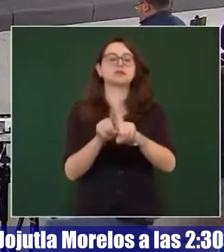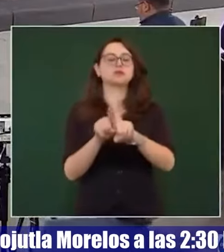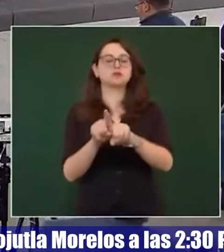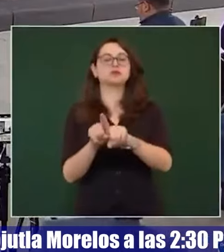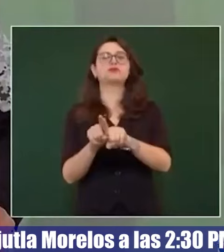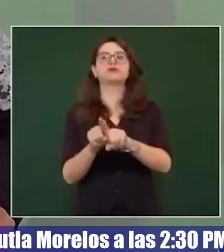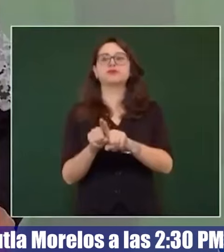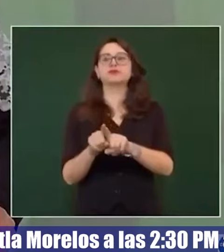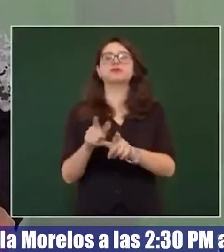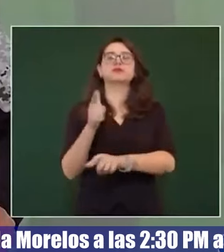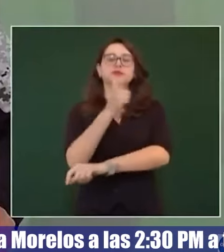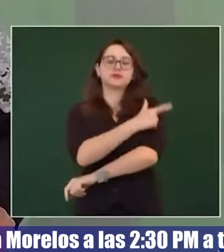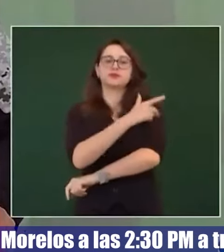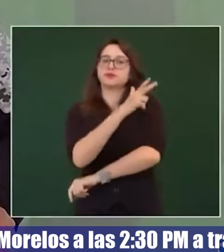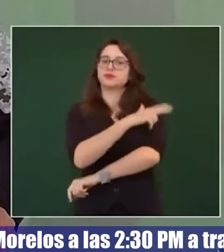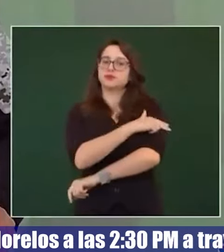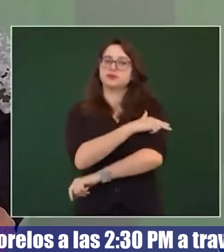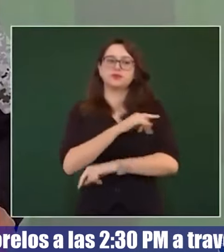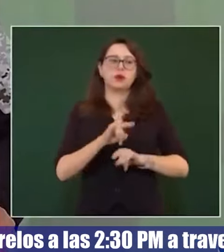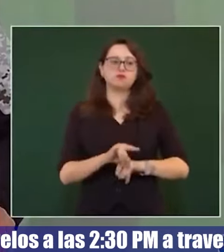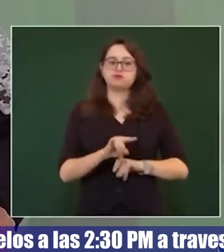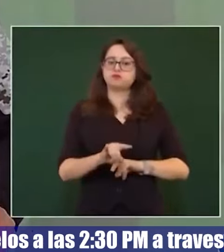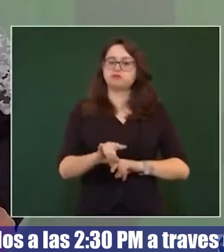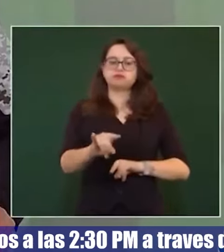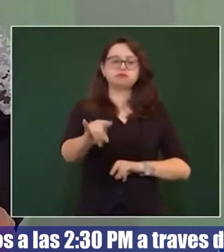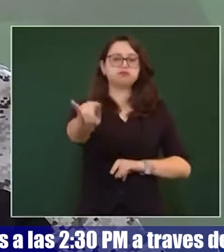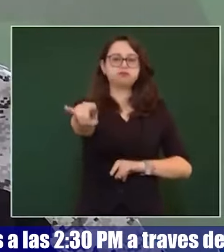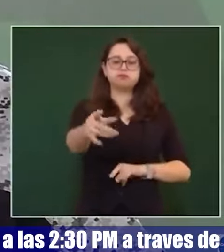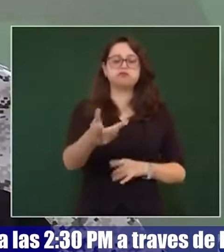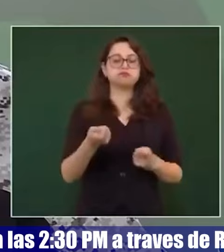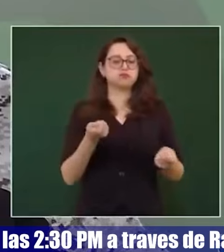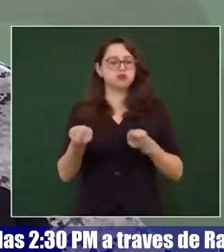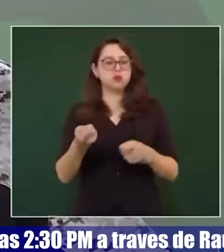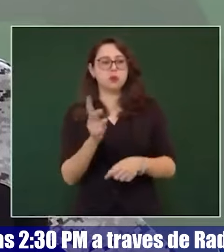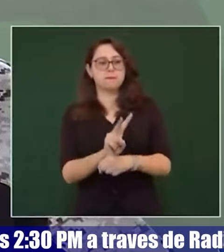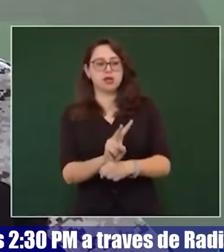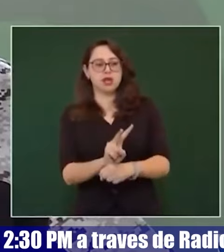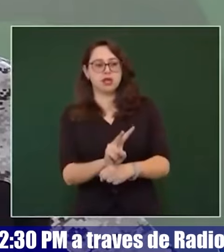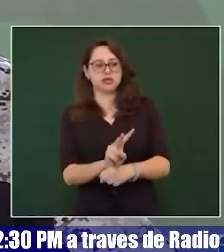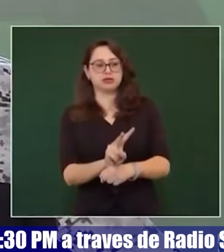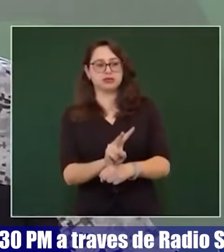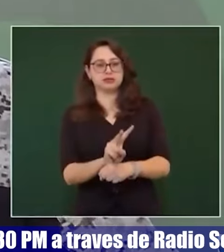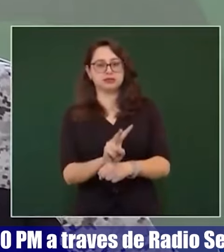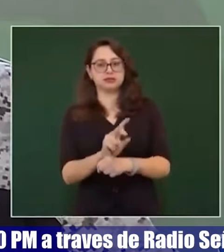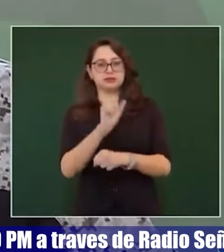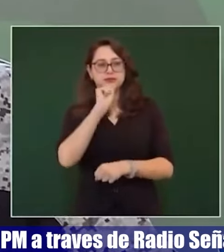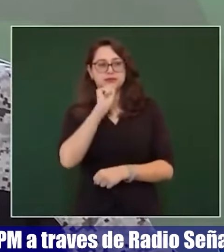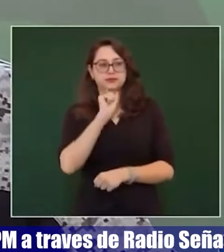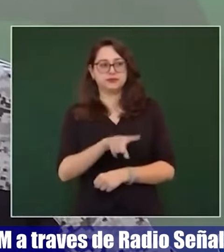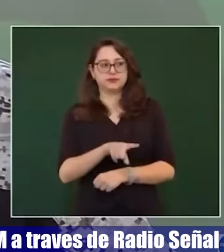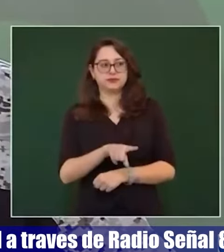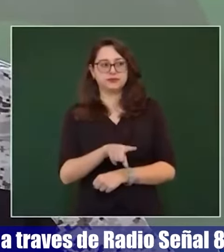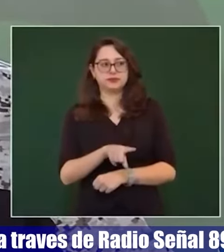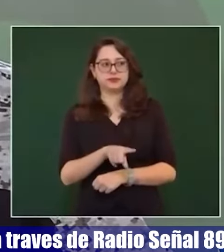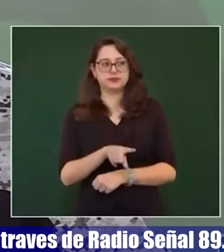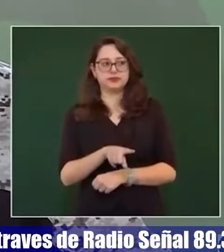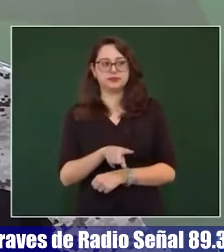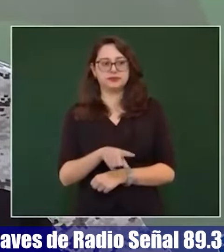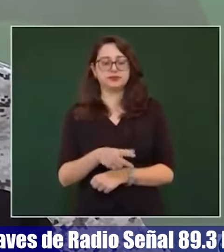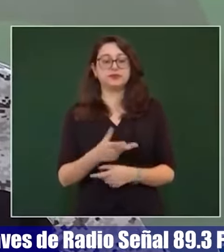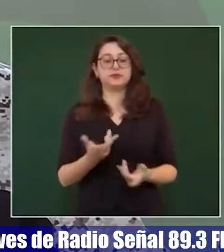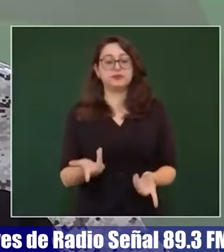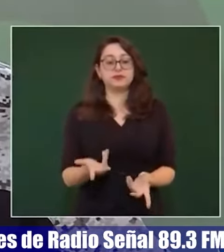la este en la Matehuala San Luis Potosí Nuevo León o en la Nuevo